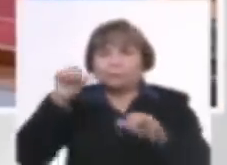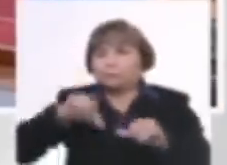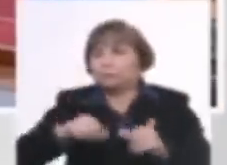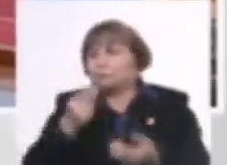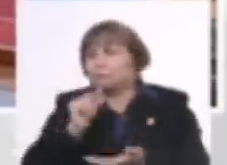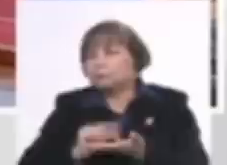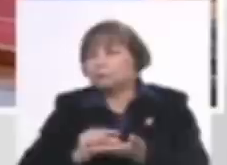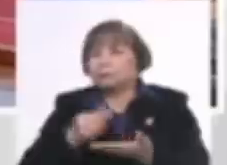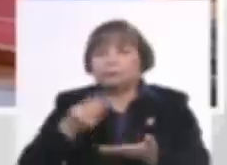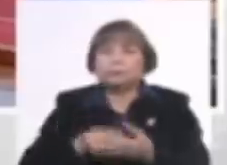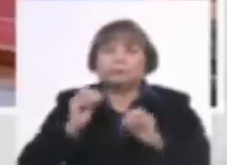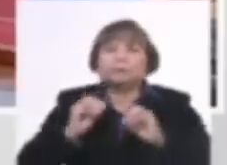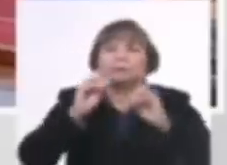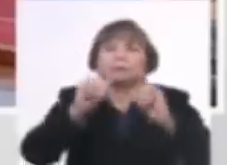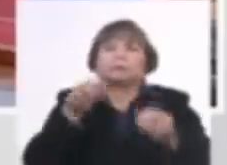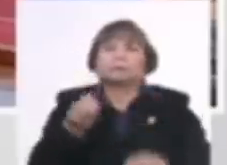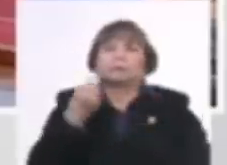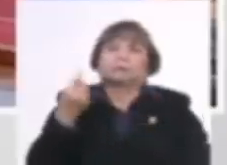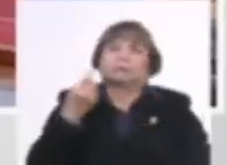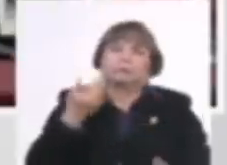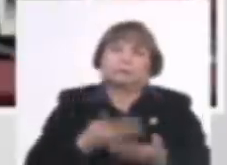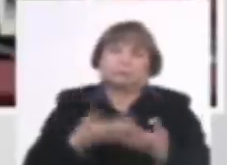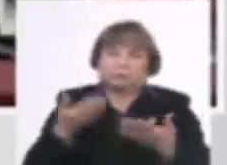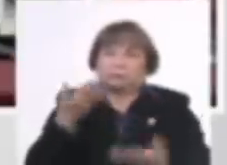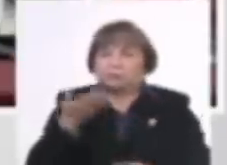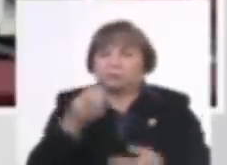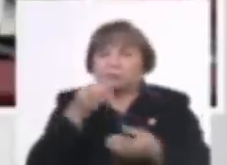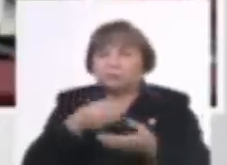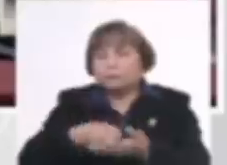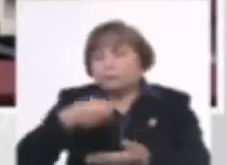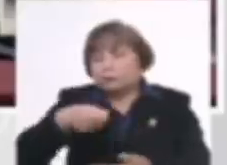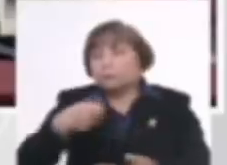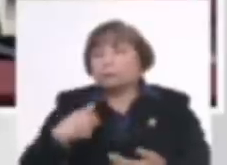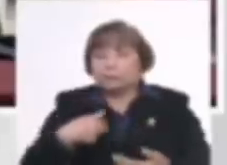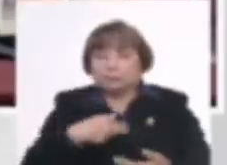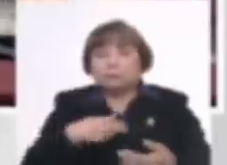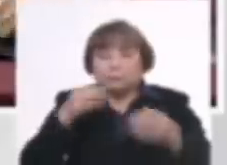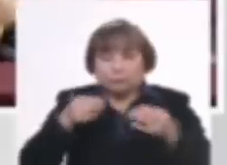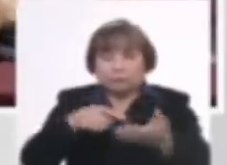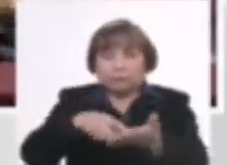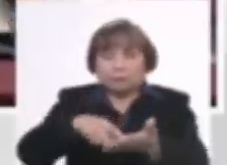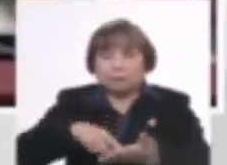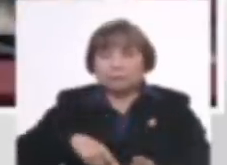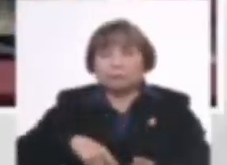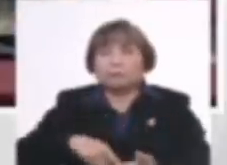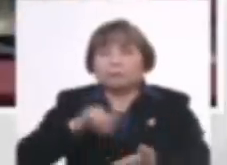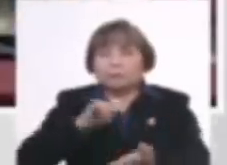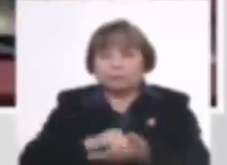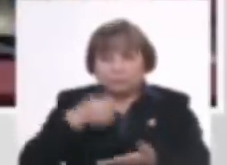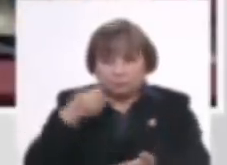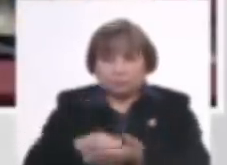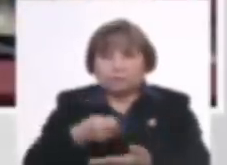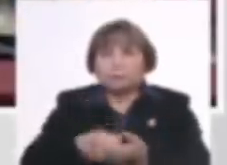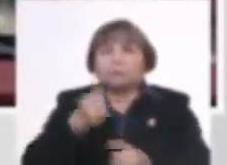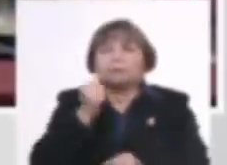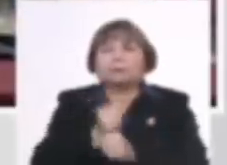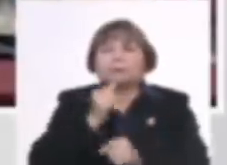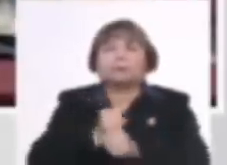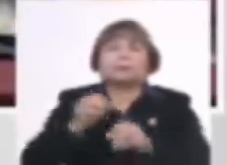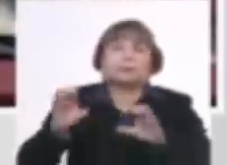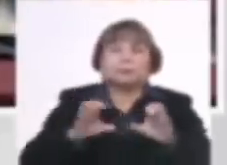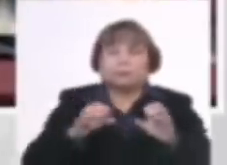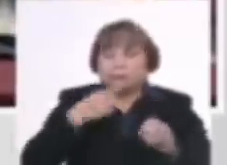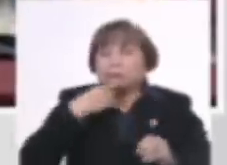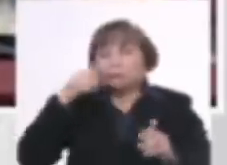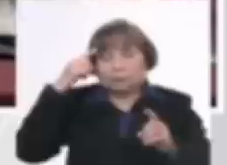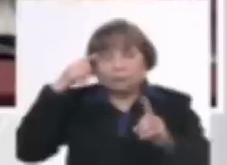a quienes nos pongan ahí simplemente, ¿no?, y nos den una propina, sino que también nosotros tenemos que exigir que se nos pague por el trabajo que hacemos.